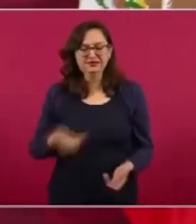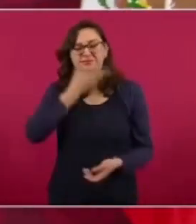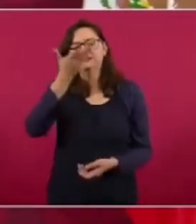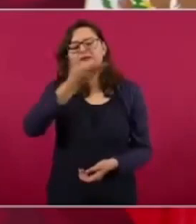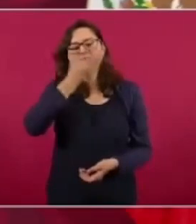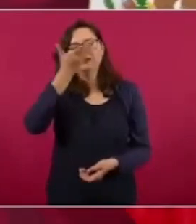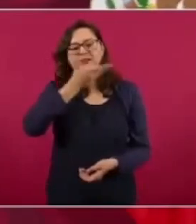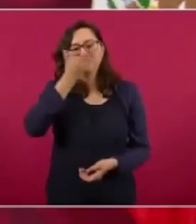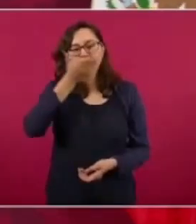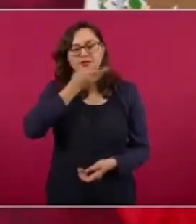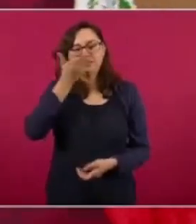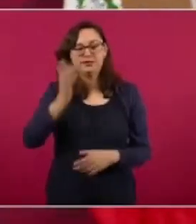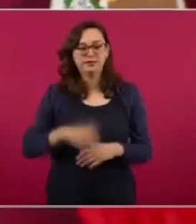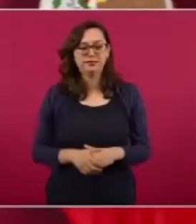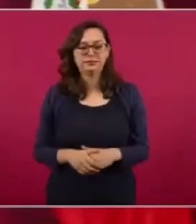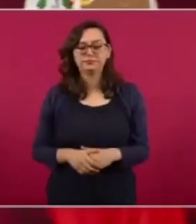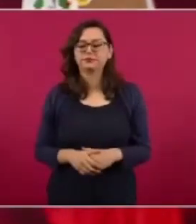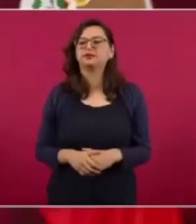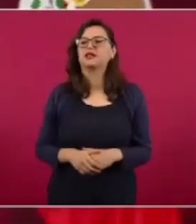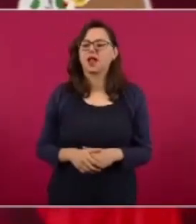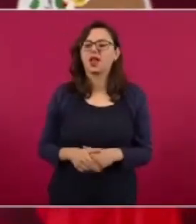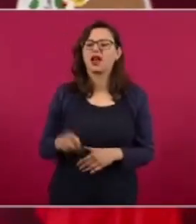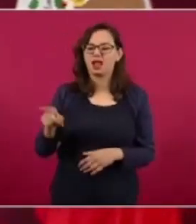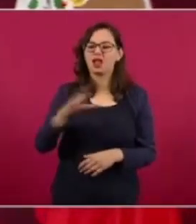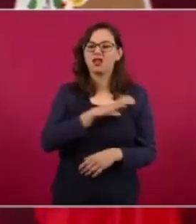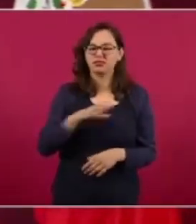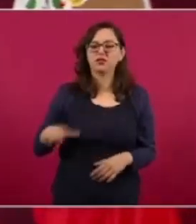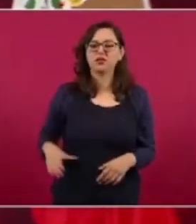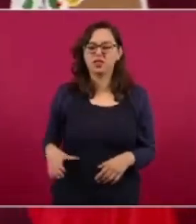Vamos a poner a este porque